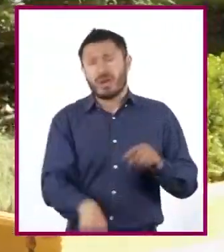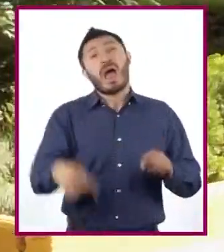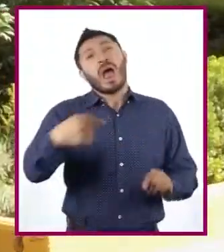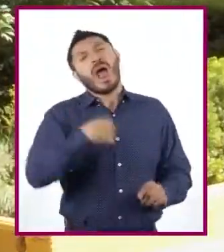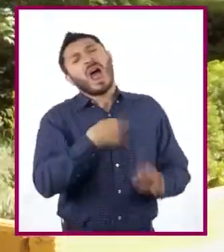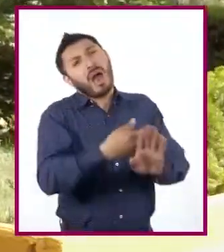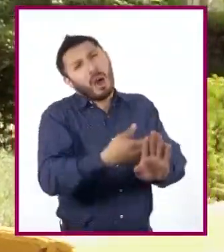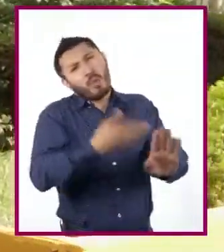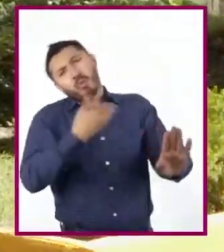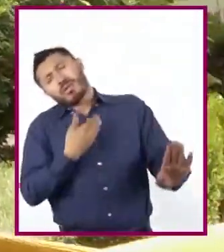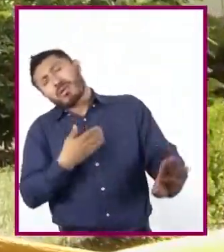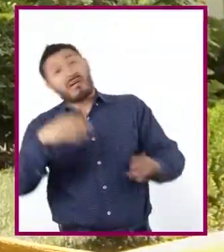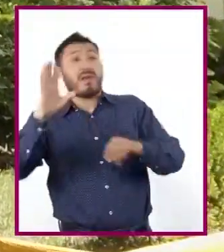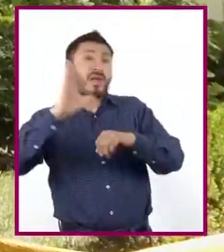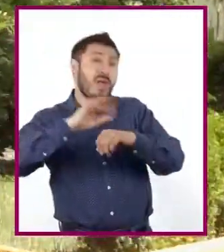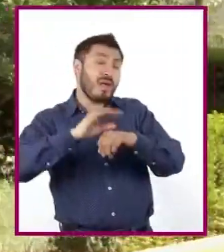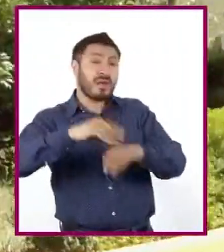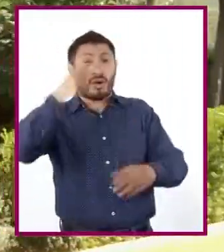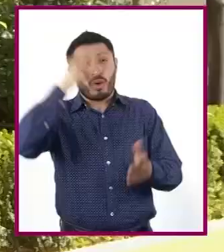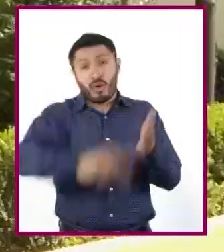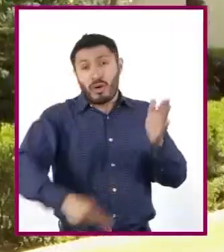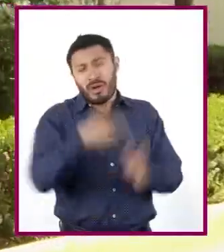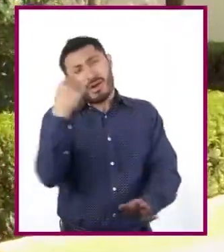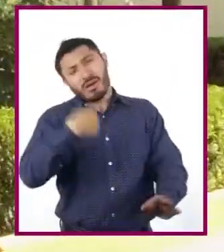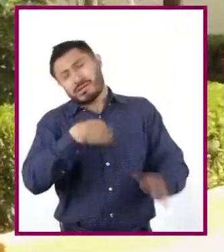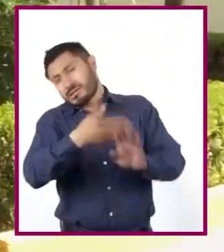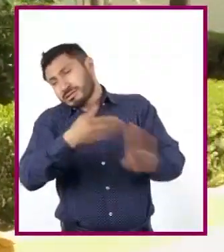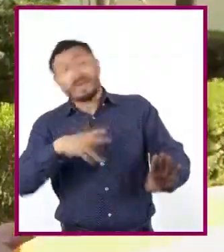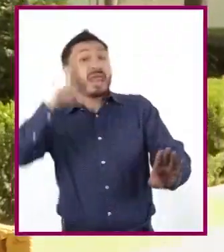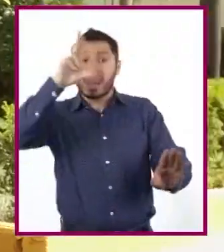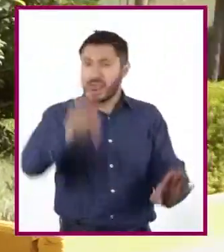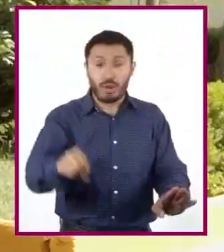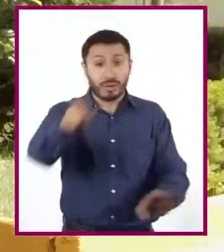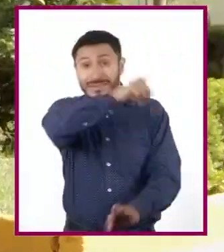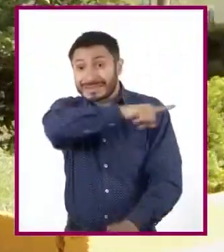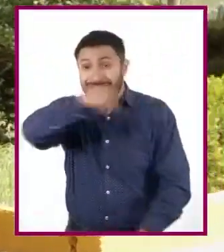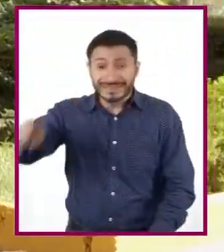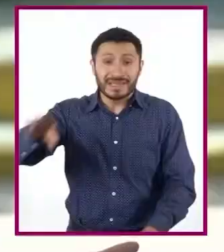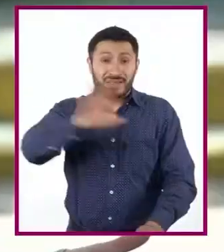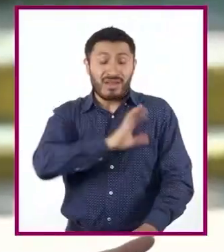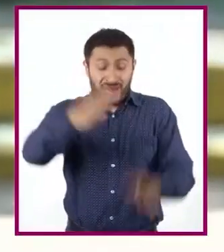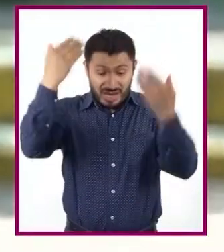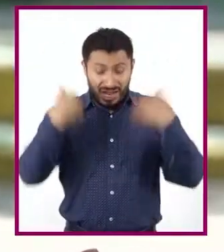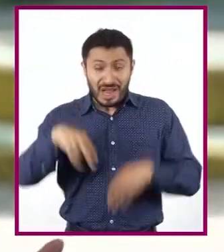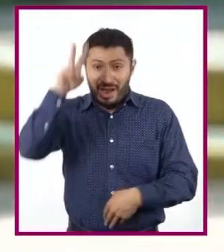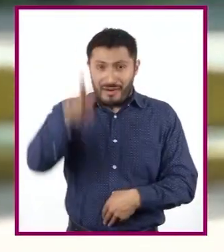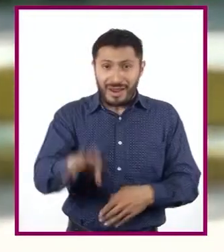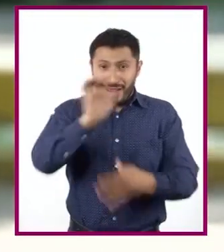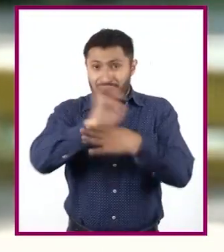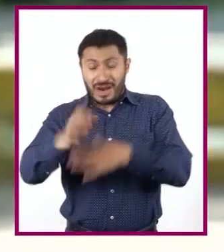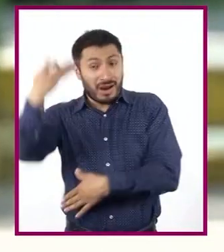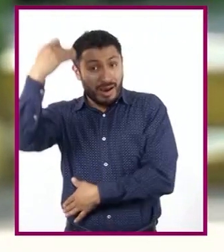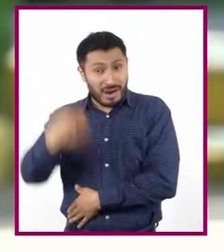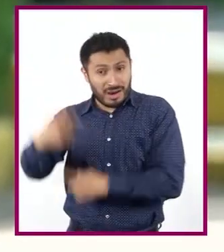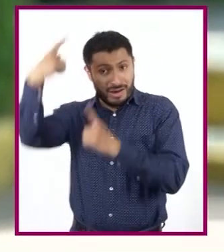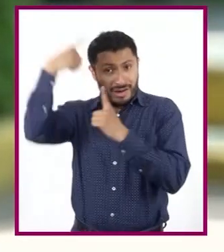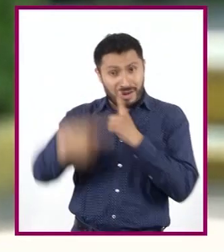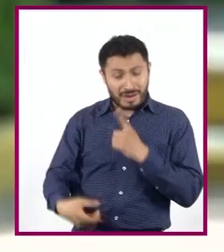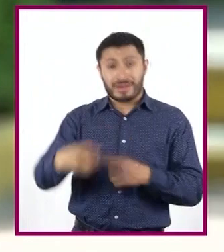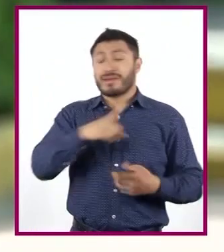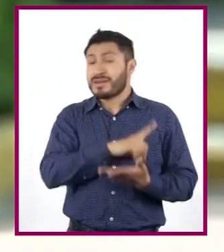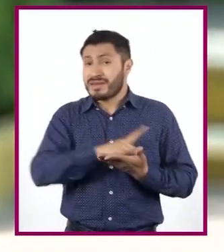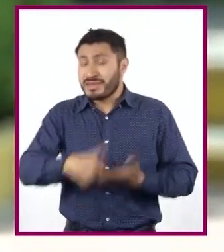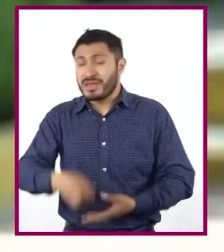mucho mejor que la atención visual. Entonces, aunque no estamos muy acostumbrados a mencionar la palabra lectura, lo que no es a través de los ojos, también podemos